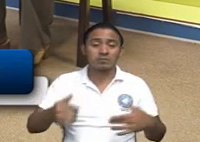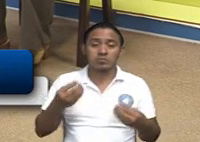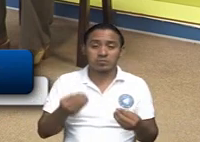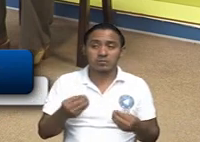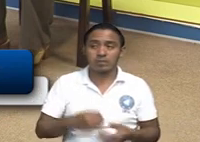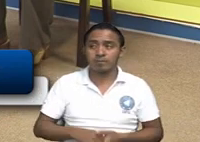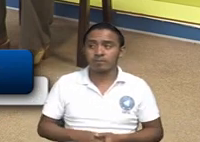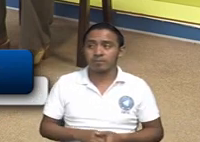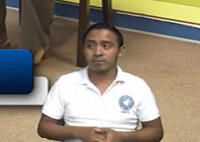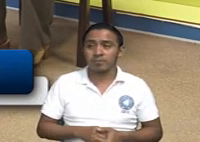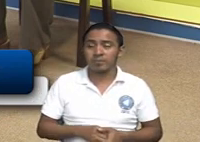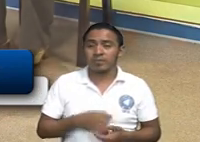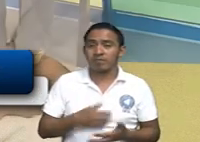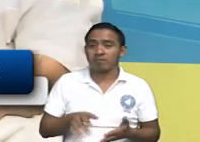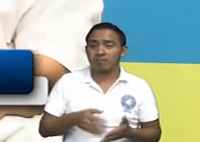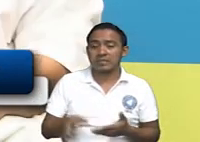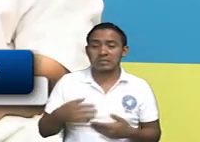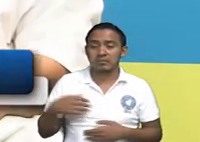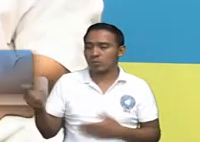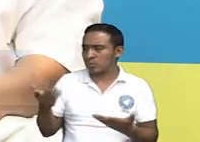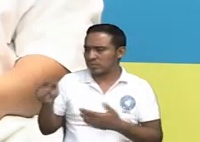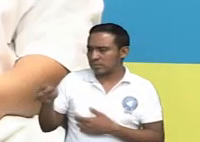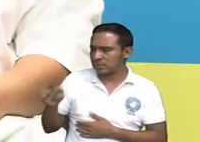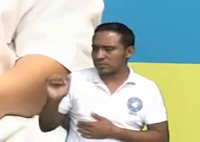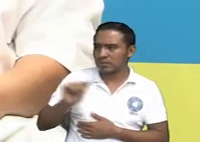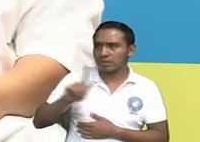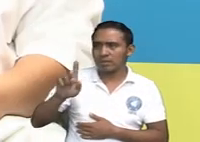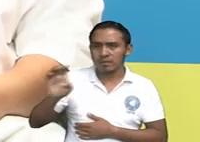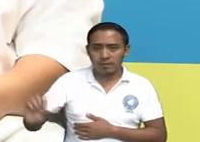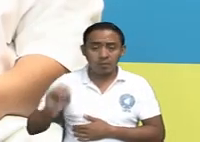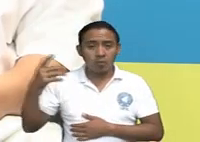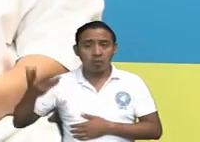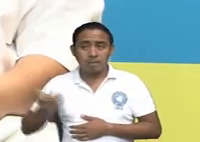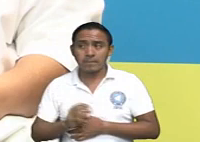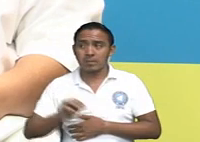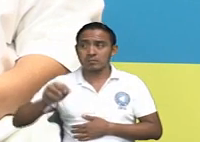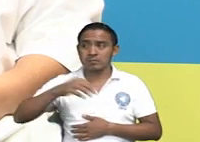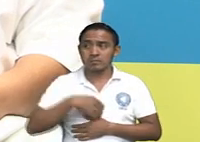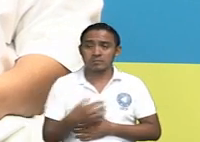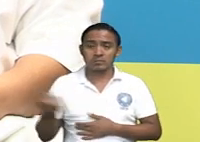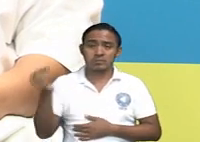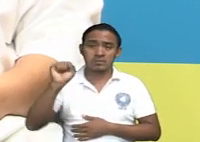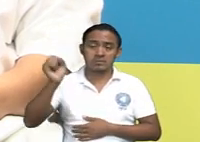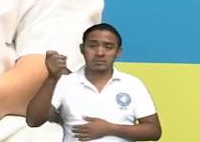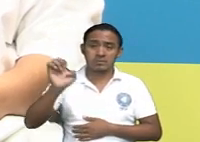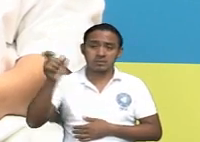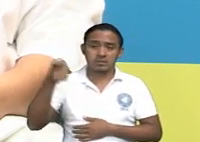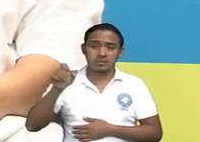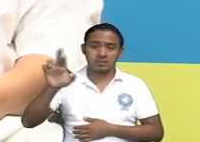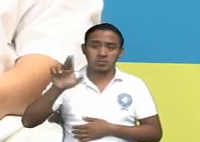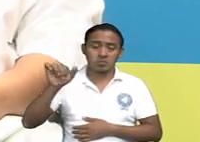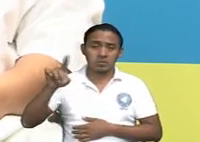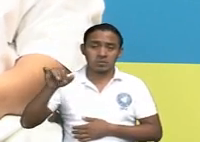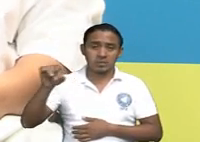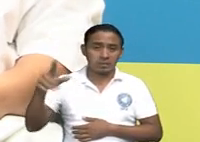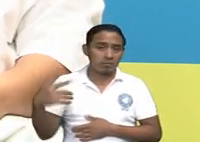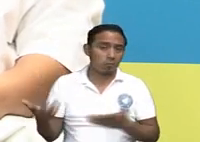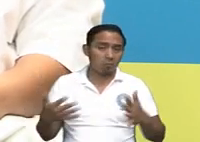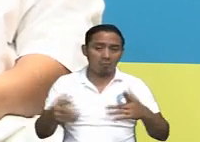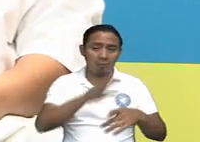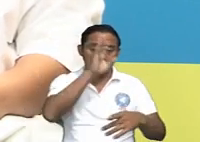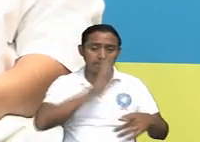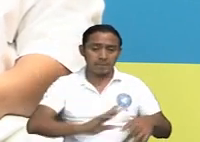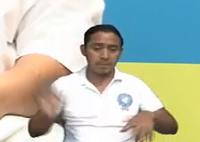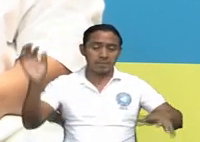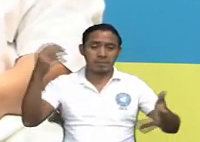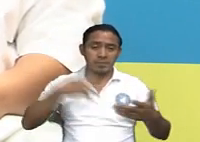te diría, es mejor, más fácil para un ateo la parte de la sexualidad porque no tiene todos estos tópicos de la religión